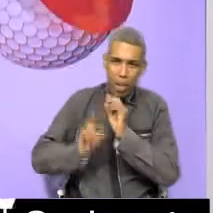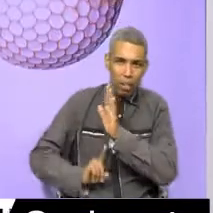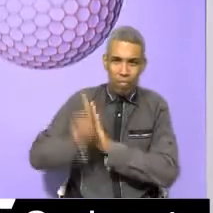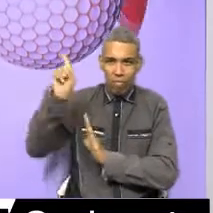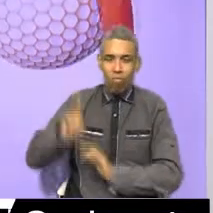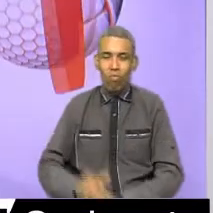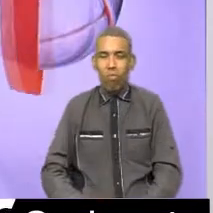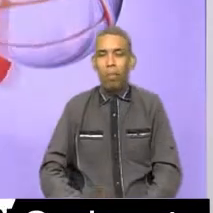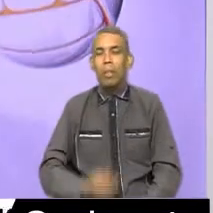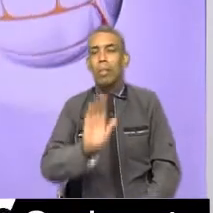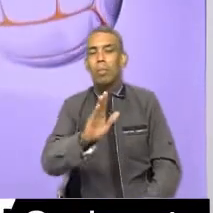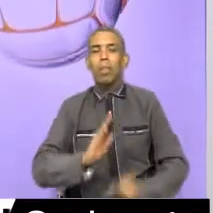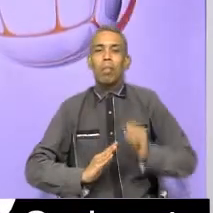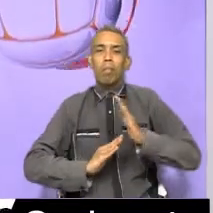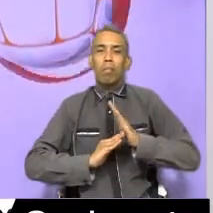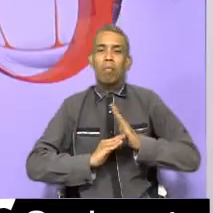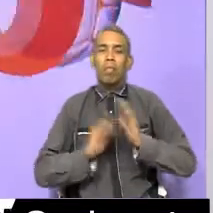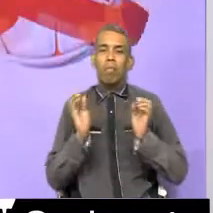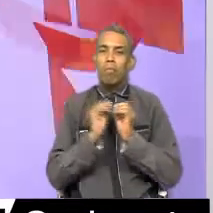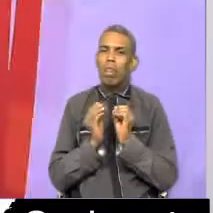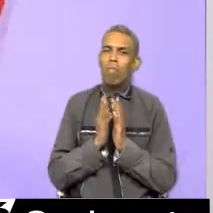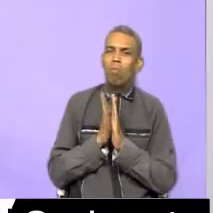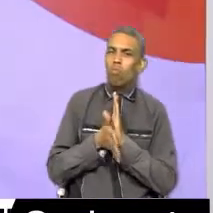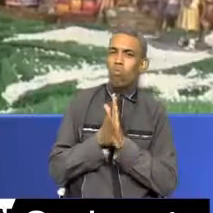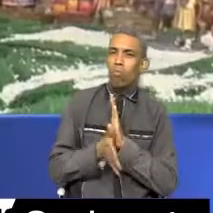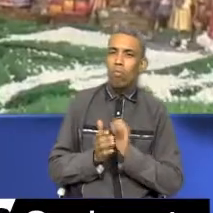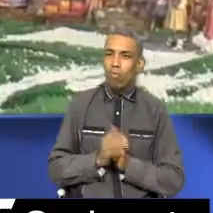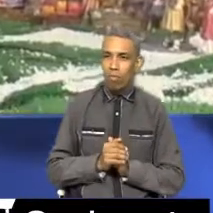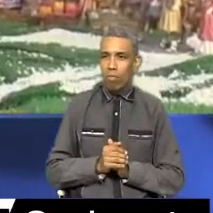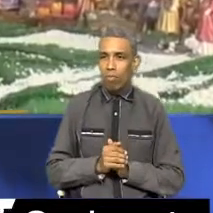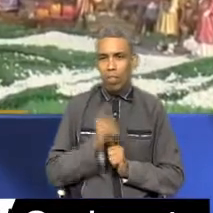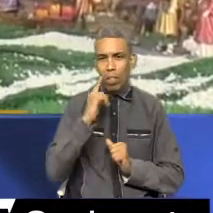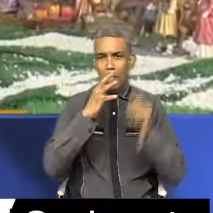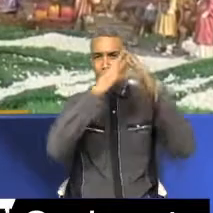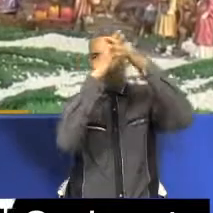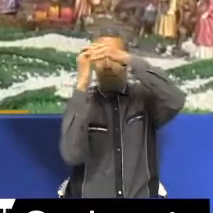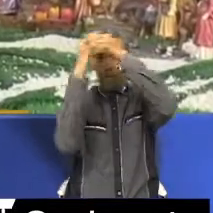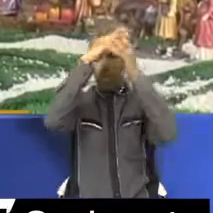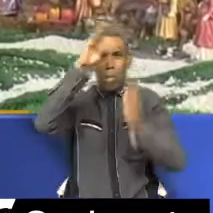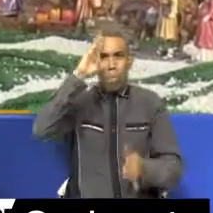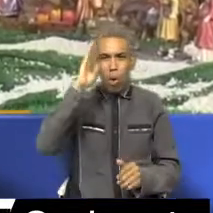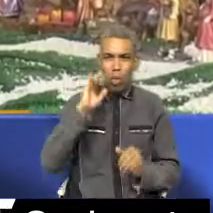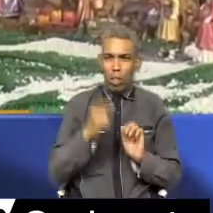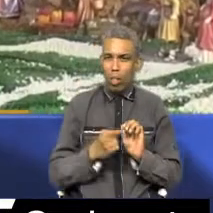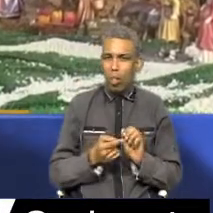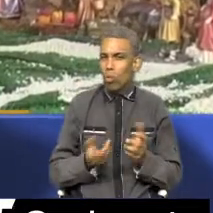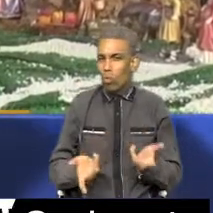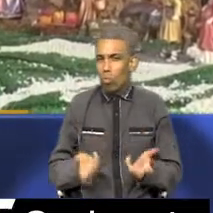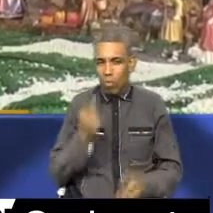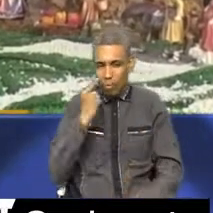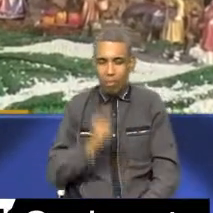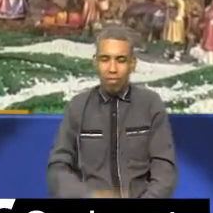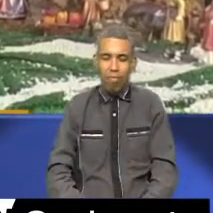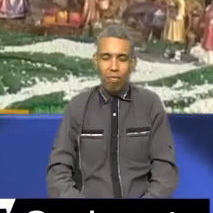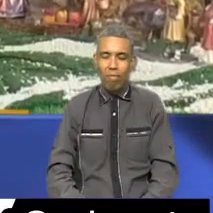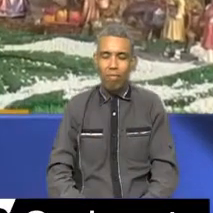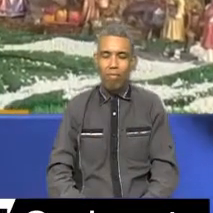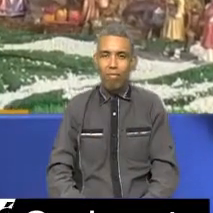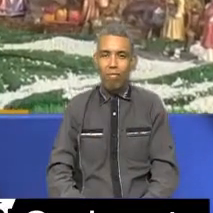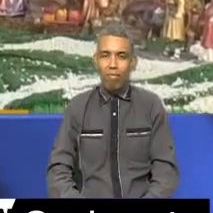Y espera al volver de la pausa e información sobre el pesebre en movimiento de la Policía Nacional. Ya regresamos con más de Enlace Noticias.